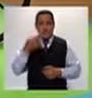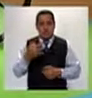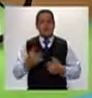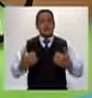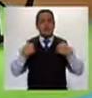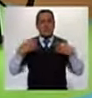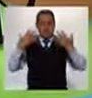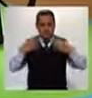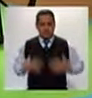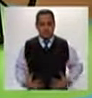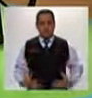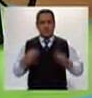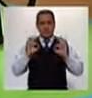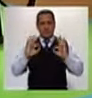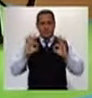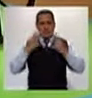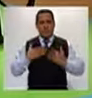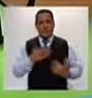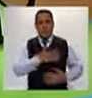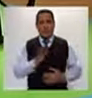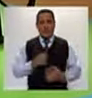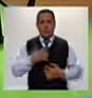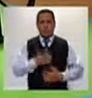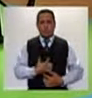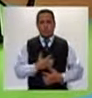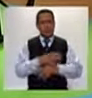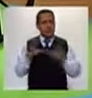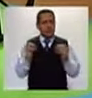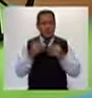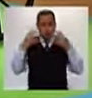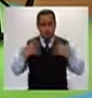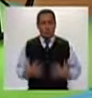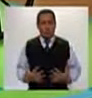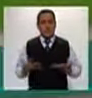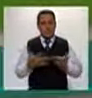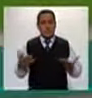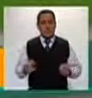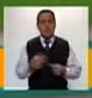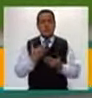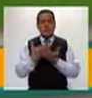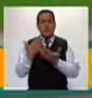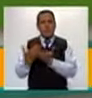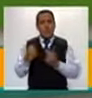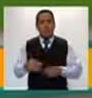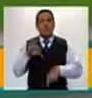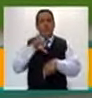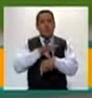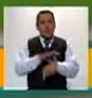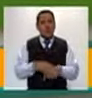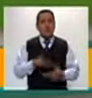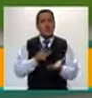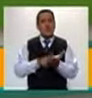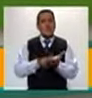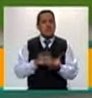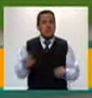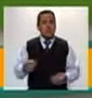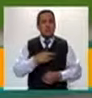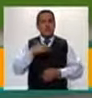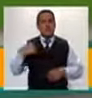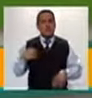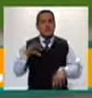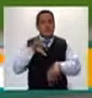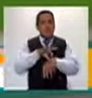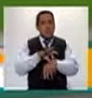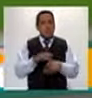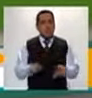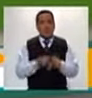tienen que estar debidamente identificados estas brigadas en el canal van a ver médicos de salud del ministerio de salud